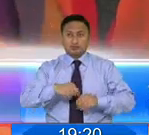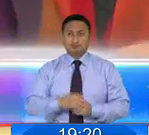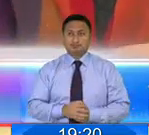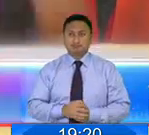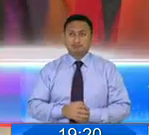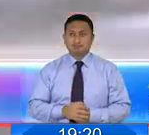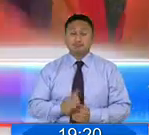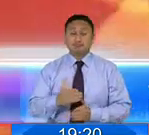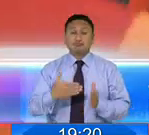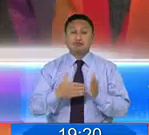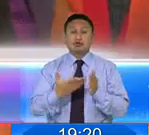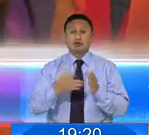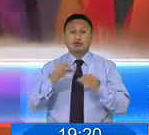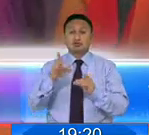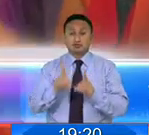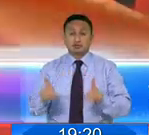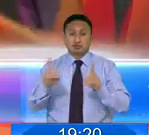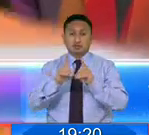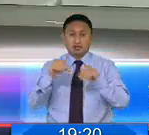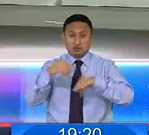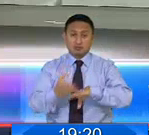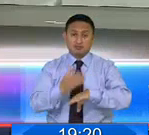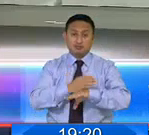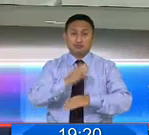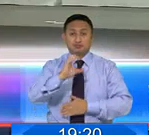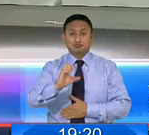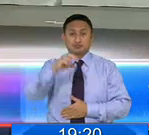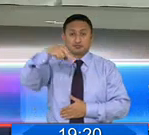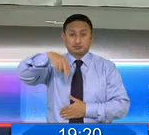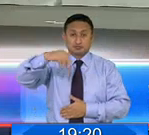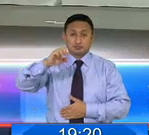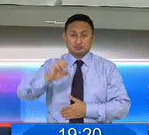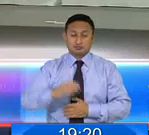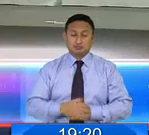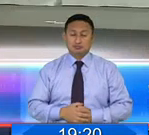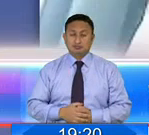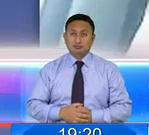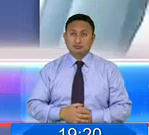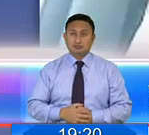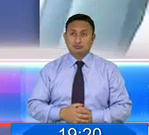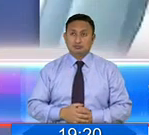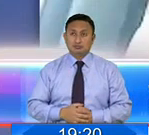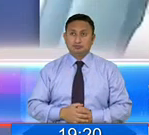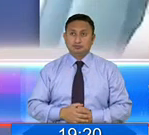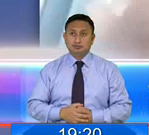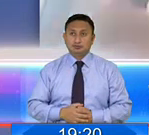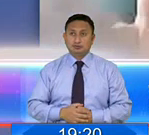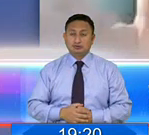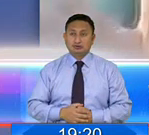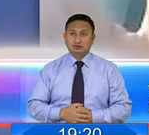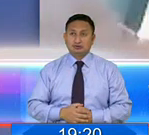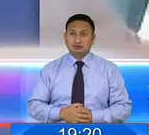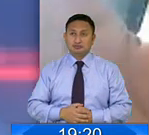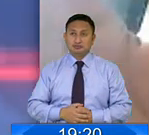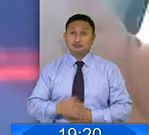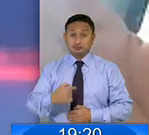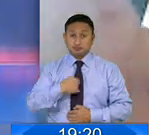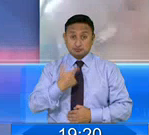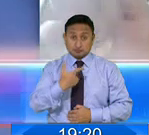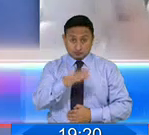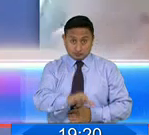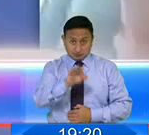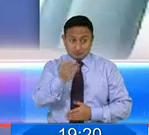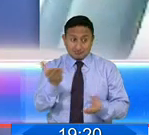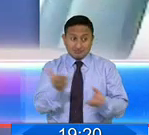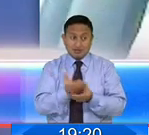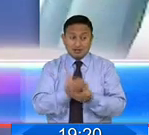en contra de los resultados numéricos proclamados por el Consejo Nacional Electoral. Esas actas inconsistentes que hemos encontrado ya ahora mismo,